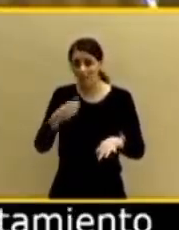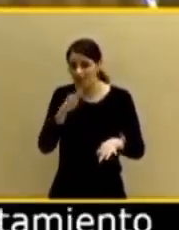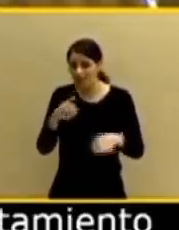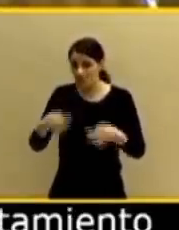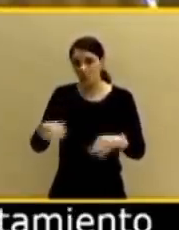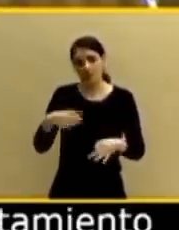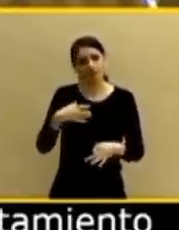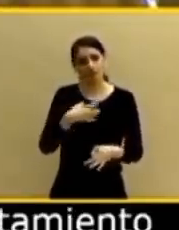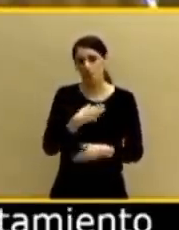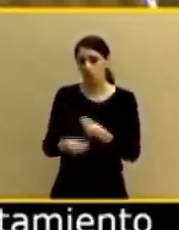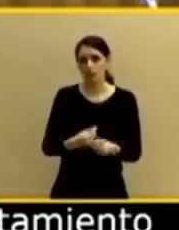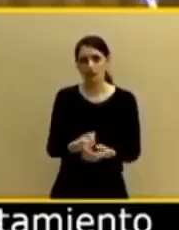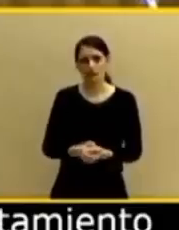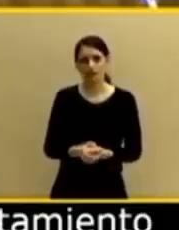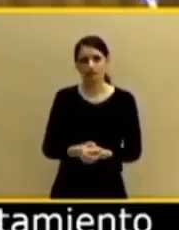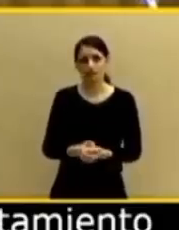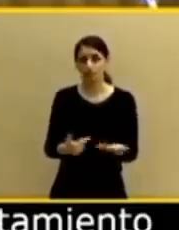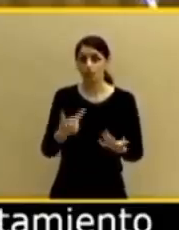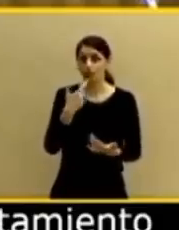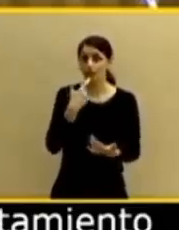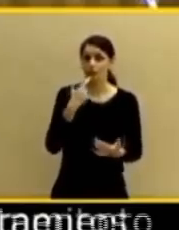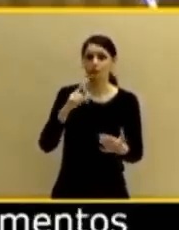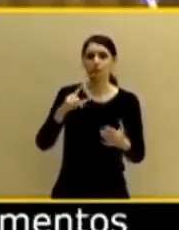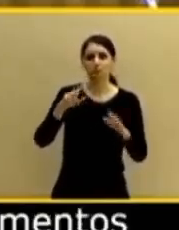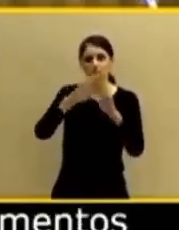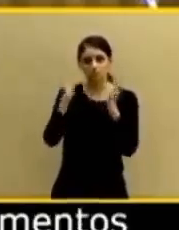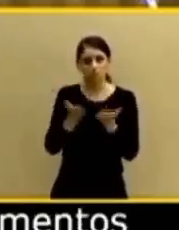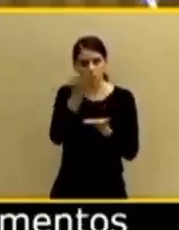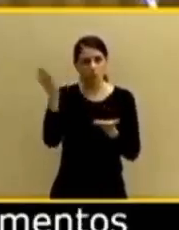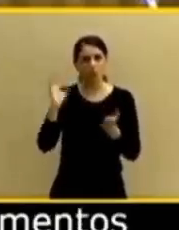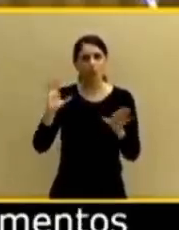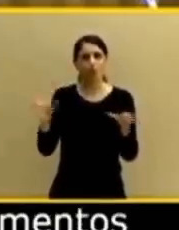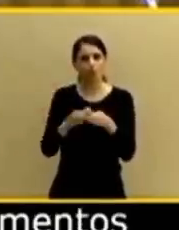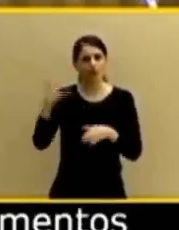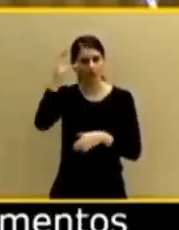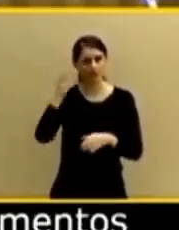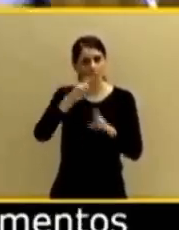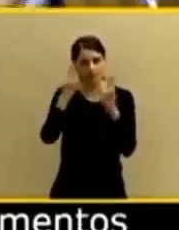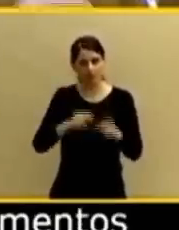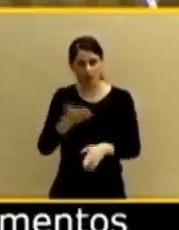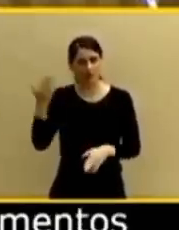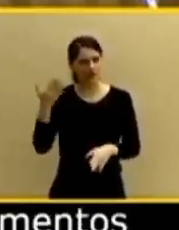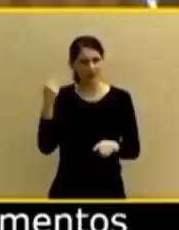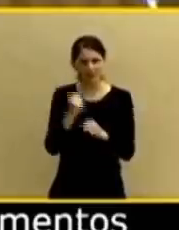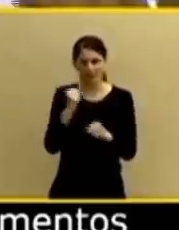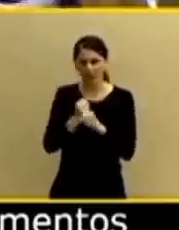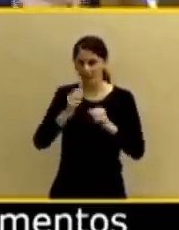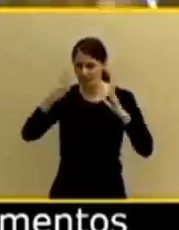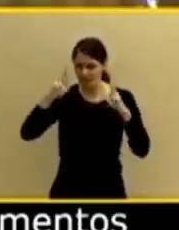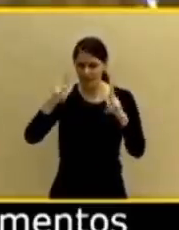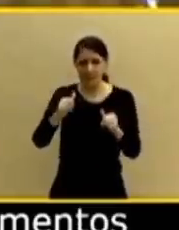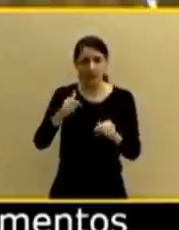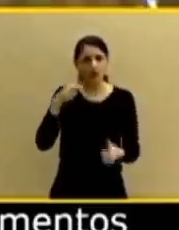puedo decir que hay, la comunidad científica internacional está trabajando contrarreloj para descubrir una nueva normalidad,